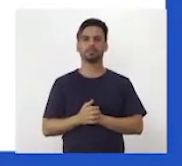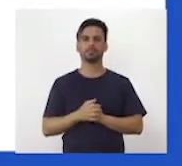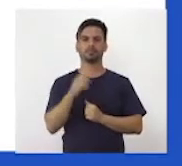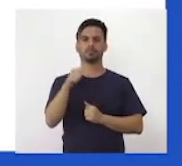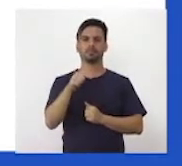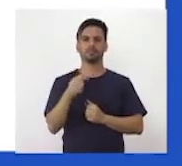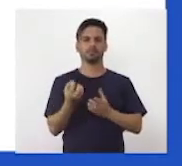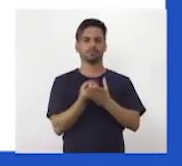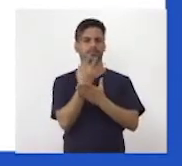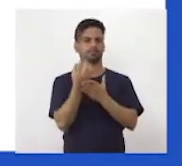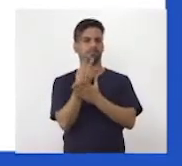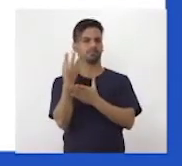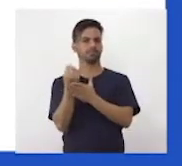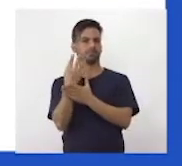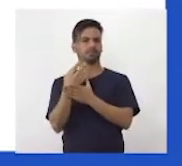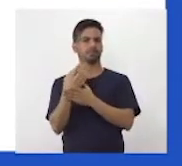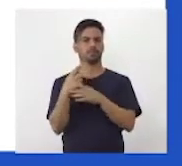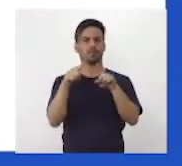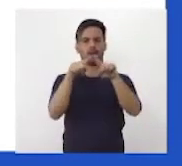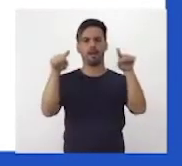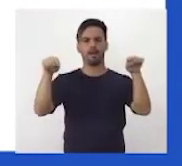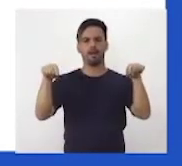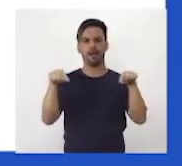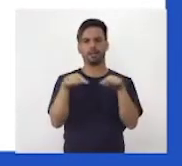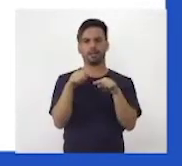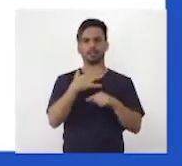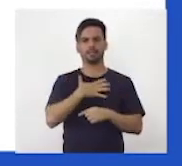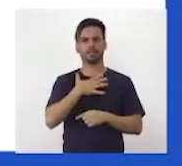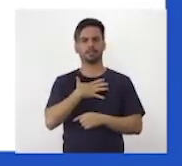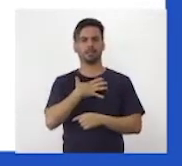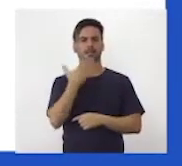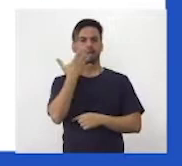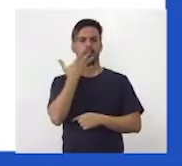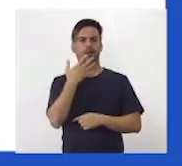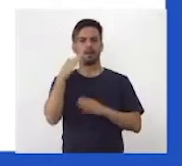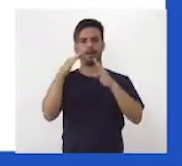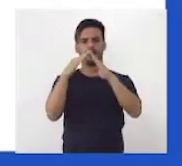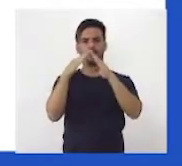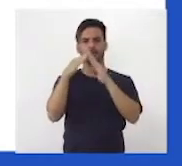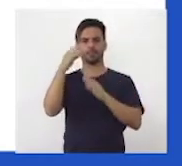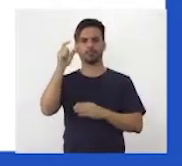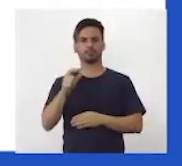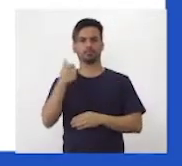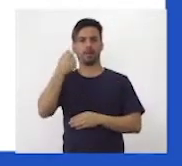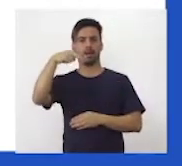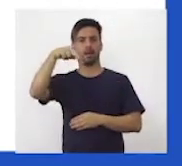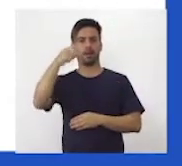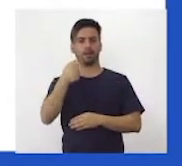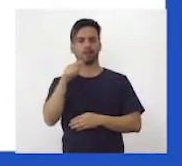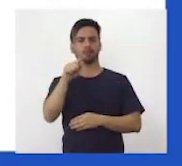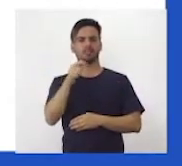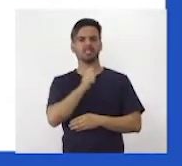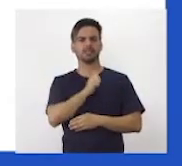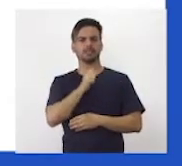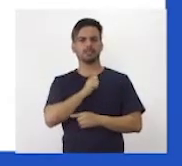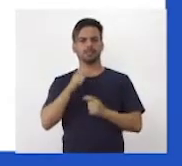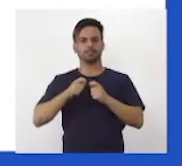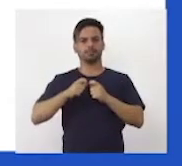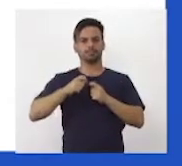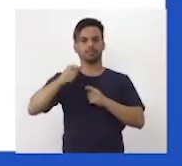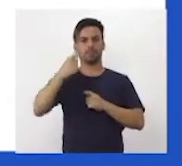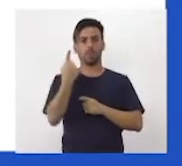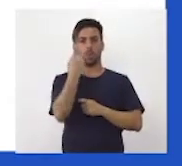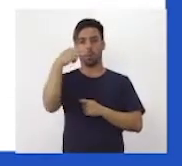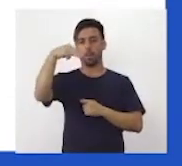refiere a un jardín que tiene Ana y que ella quiere agregar 1 metro